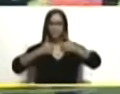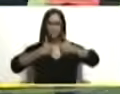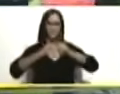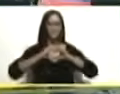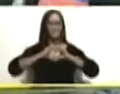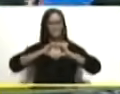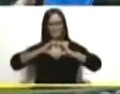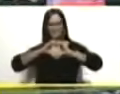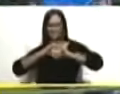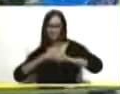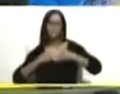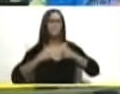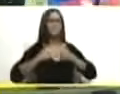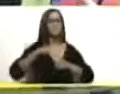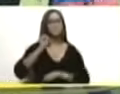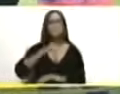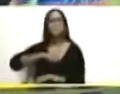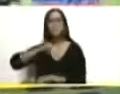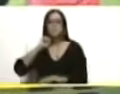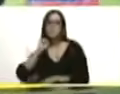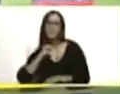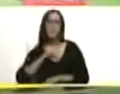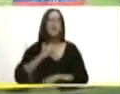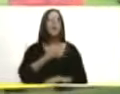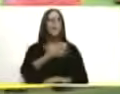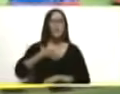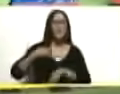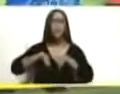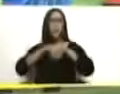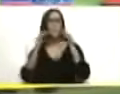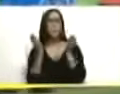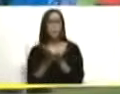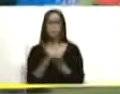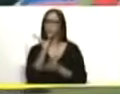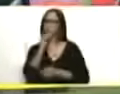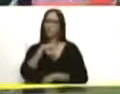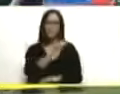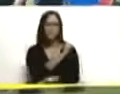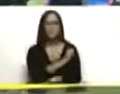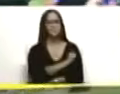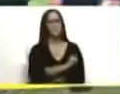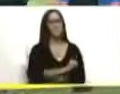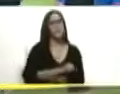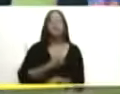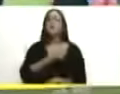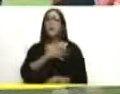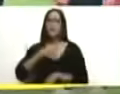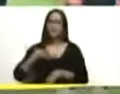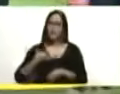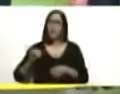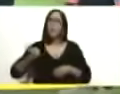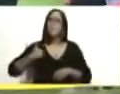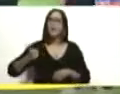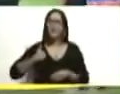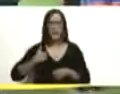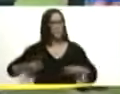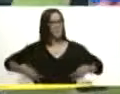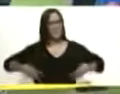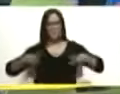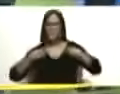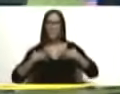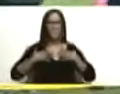tu corazón es bueno. Sí, yo quiero un mundo sin heridas. Yo quiero aprovechar mi